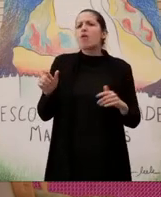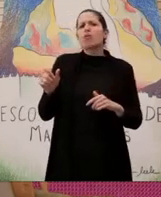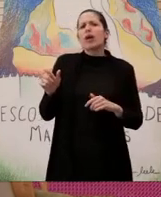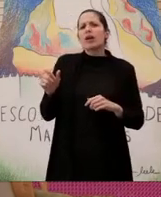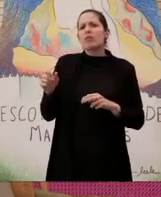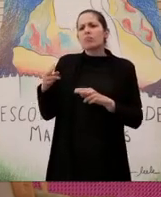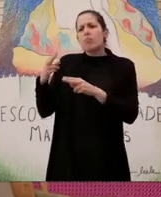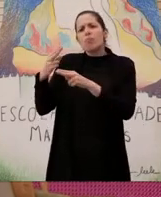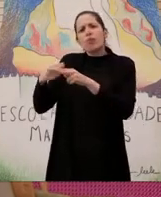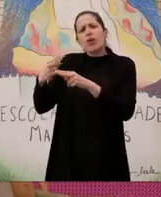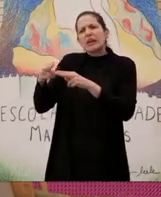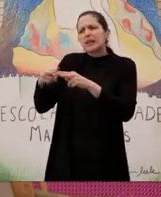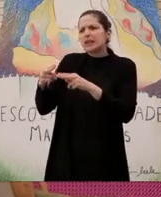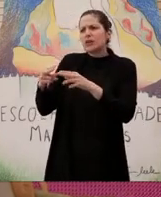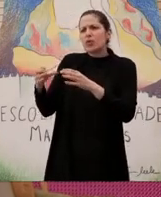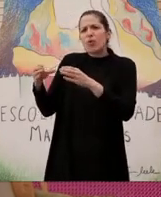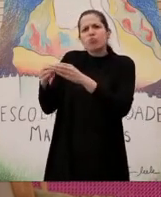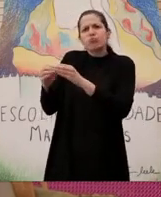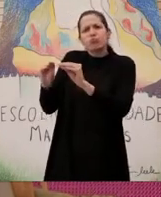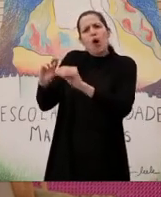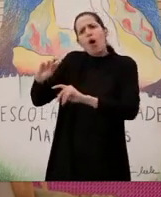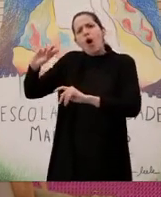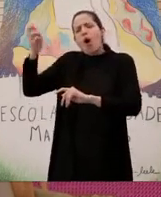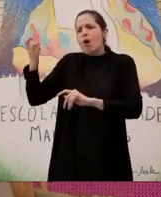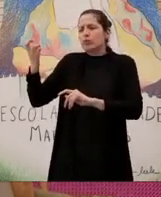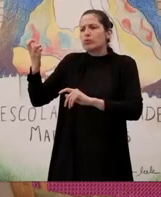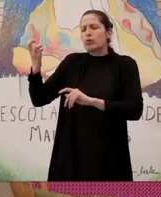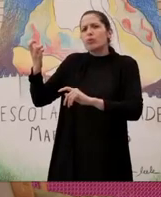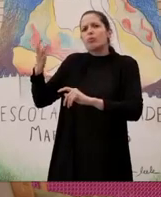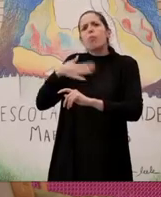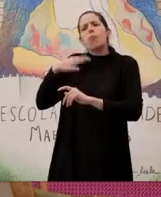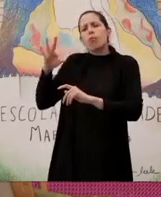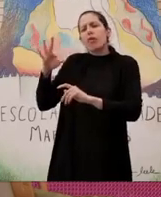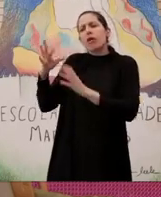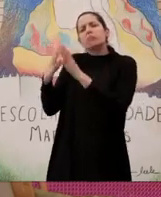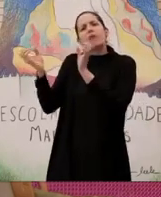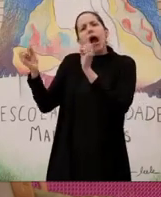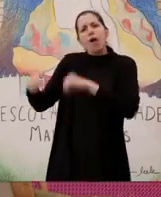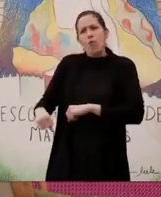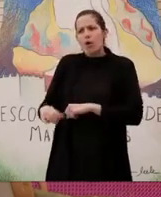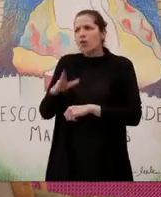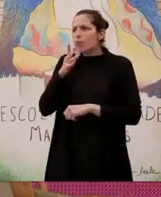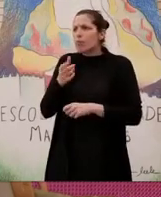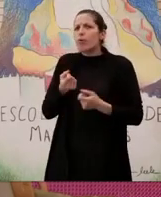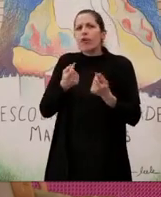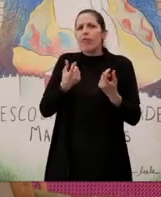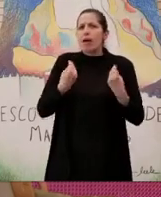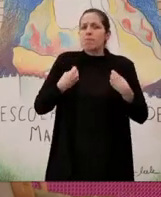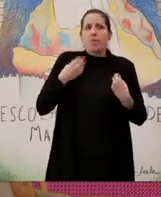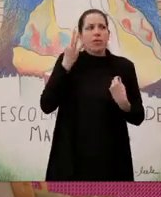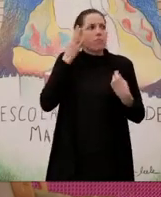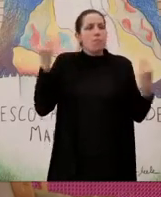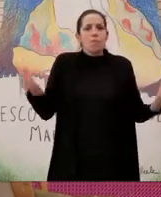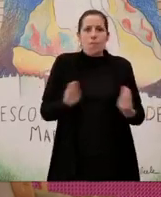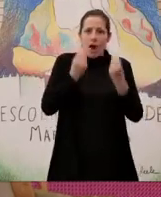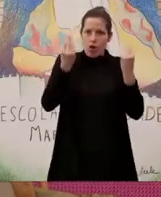política consiga acordar cuestiones que van a mejorar la vida de las mujeres para mí eso feminismo